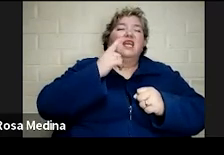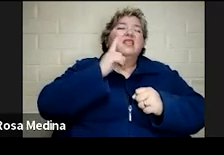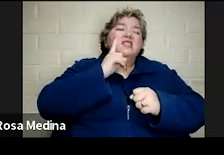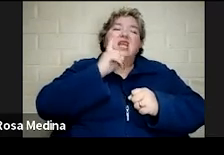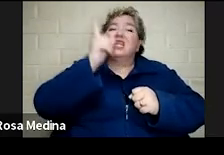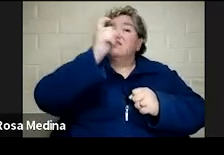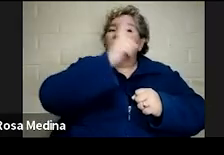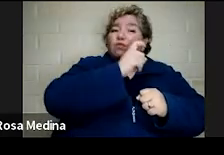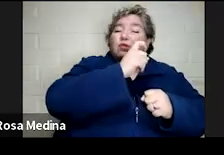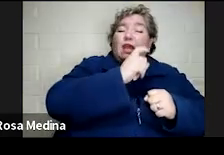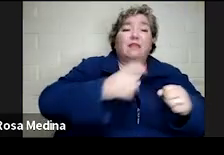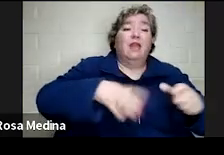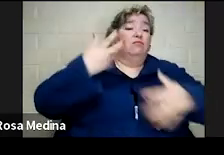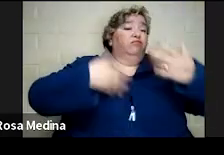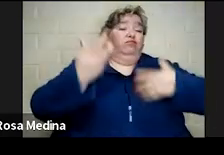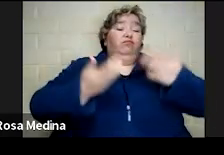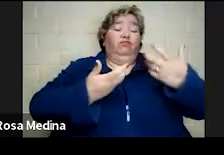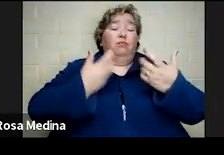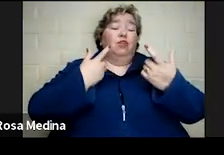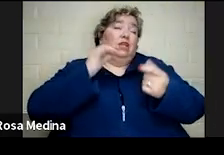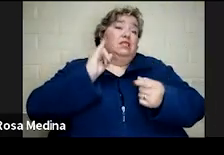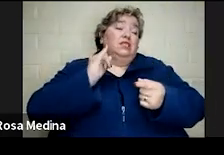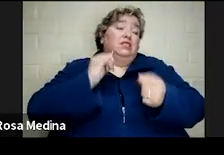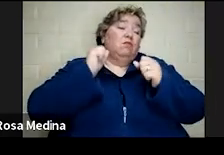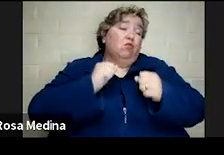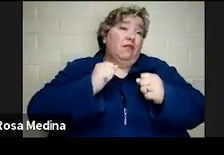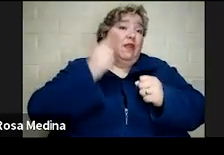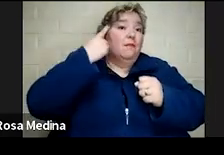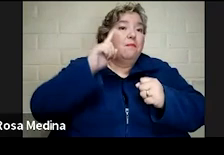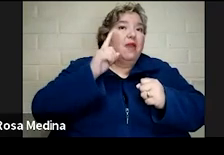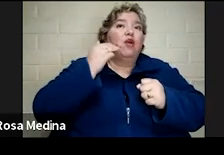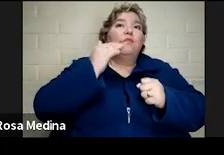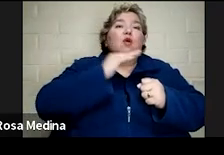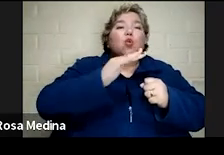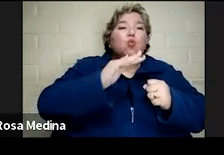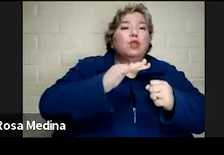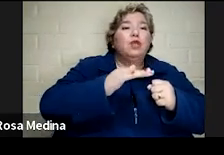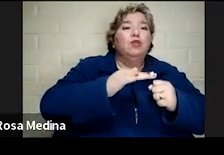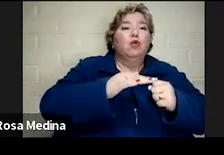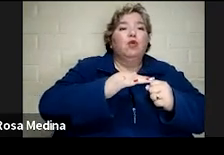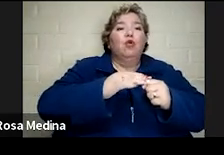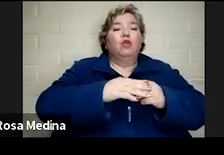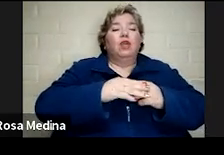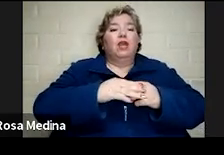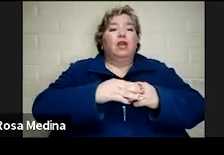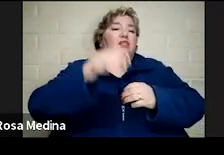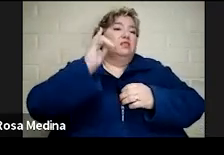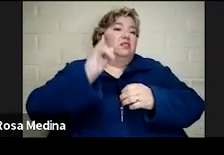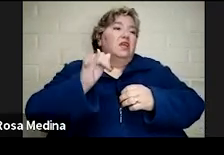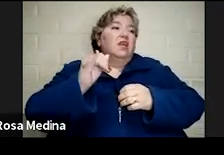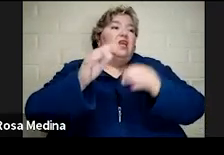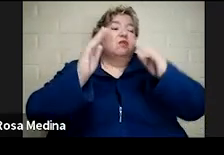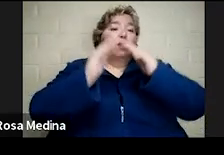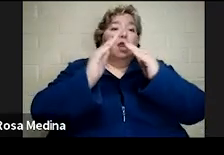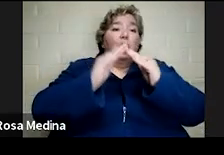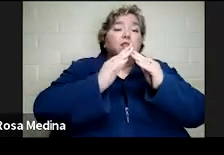impulsividad, porque es lo que se espera. Pero podría ser un niño que no se frena ante peligro, o sea, como que si está arriba de una casa del árbol y se tira